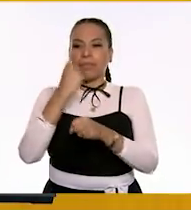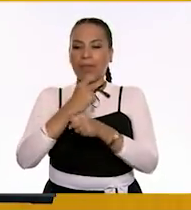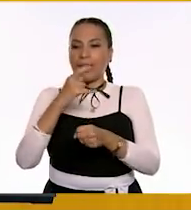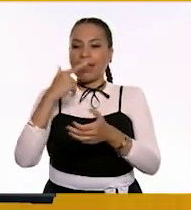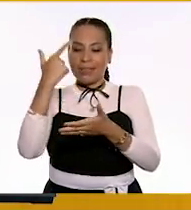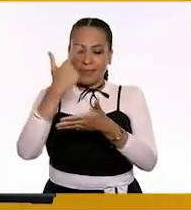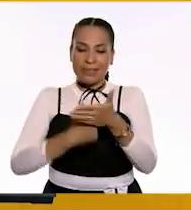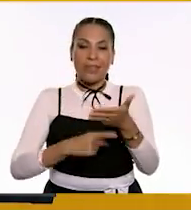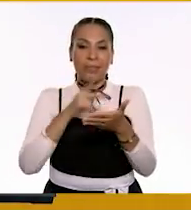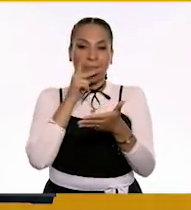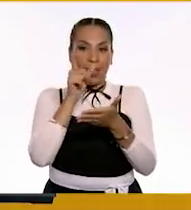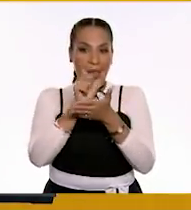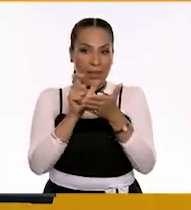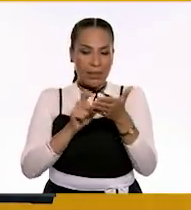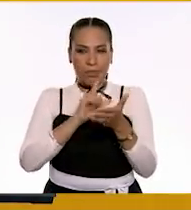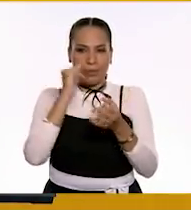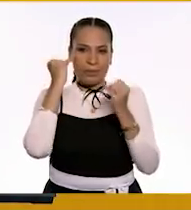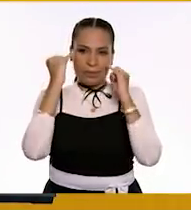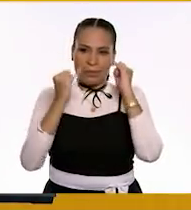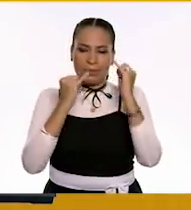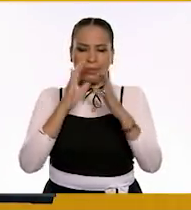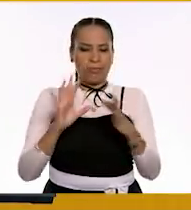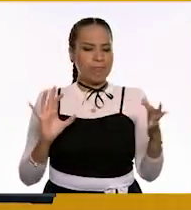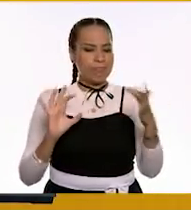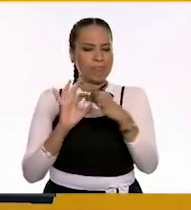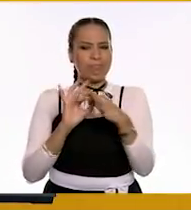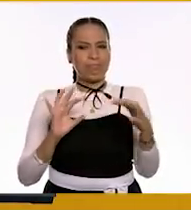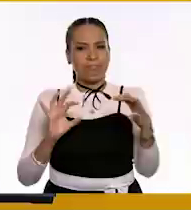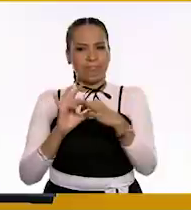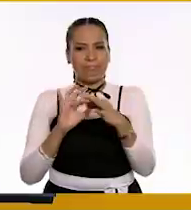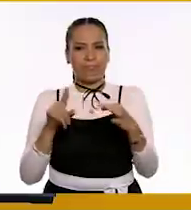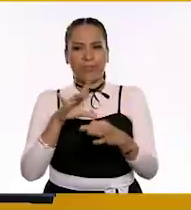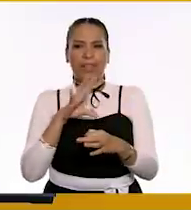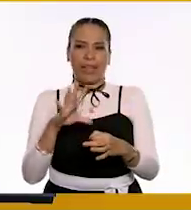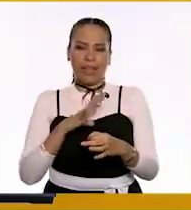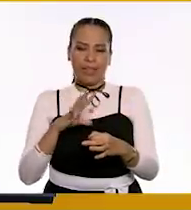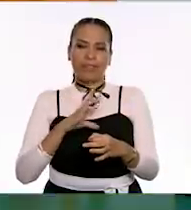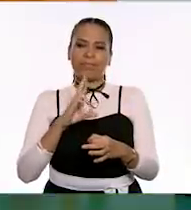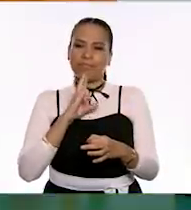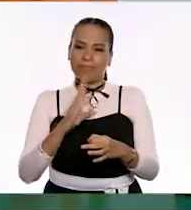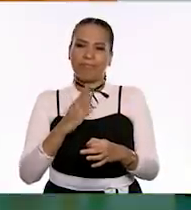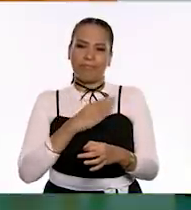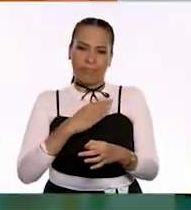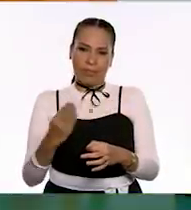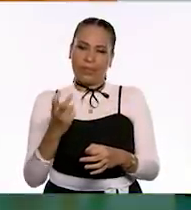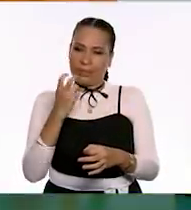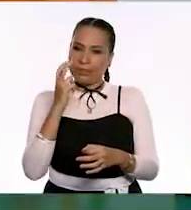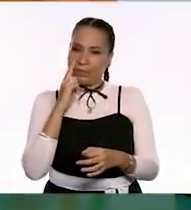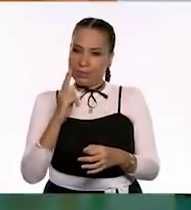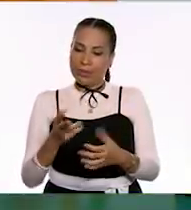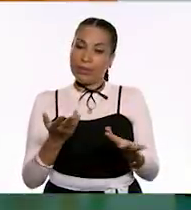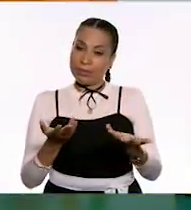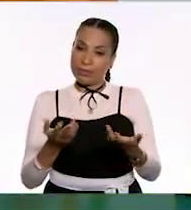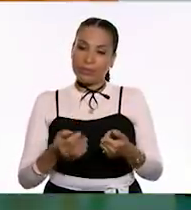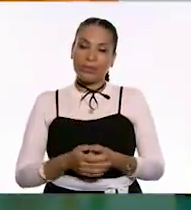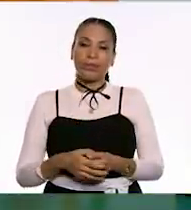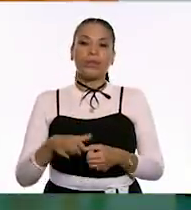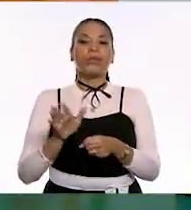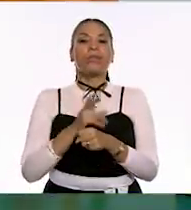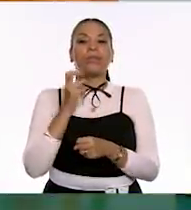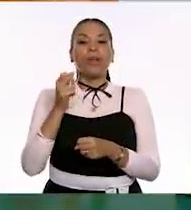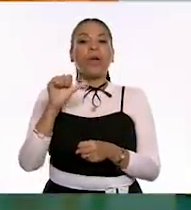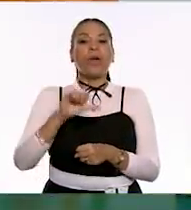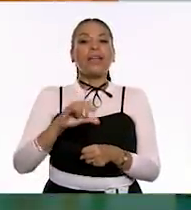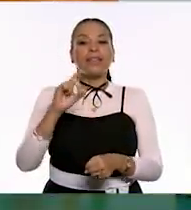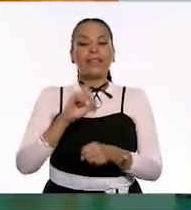que más quieren y después con mucha imaginación las van uniendo. Y así van a tener un resultado muy bonito, van a ver. Así es, Gustavo. Entonces, el